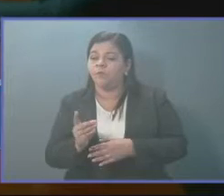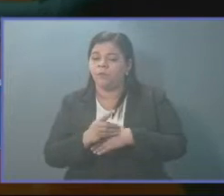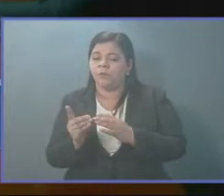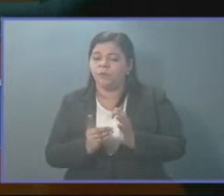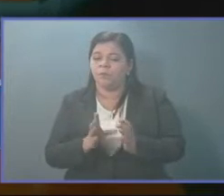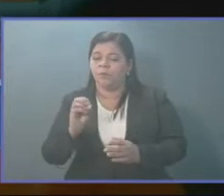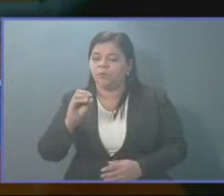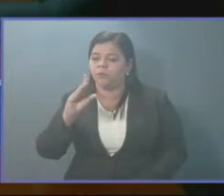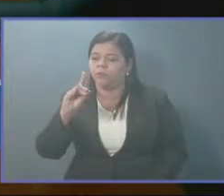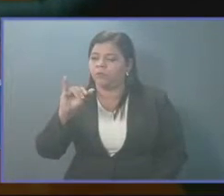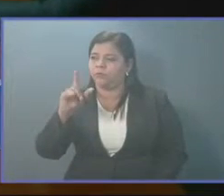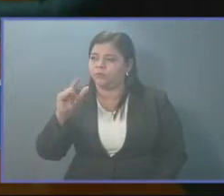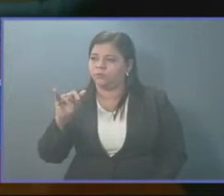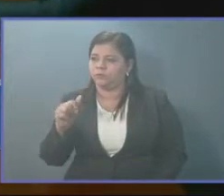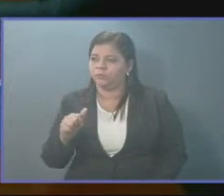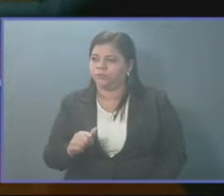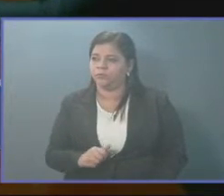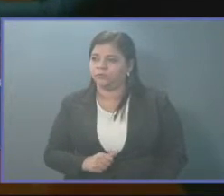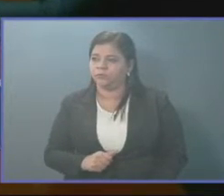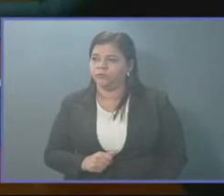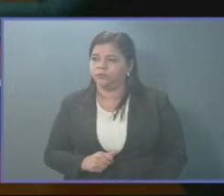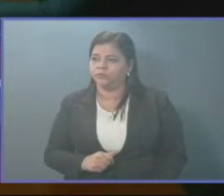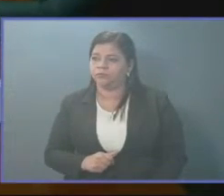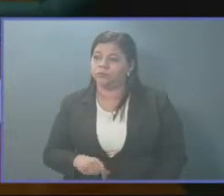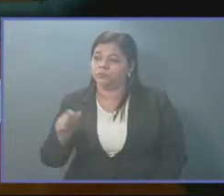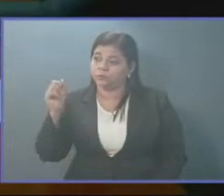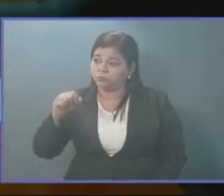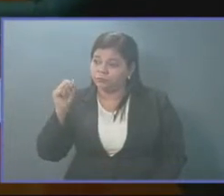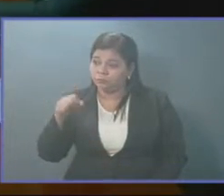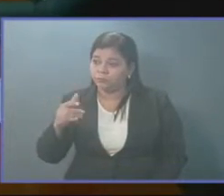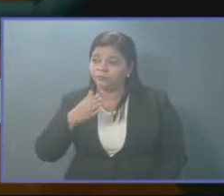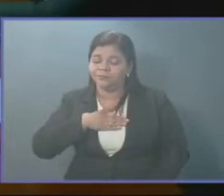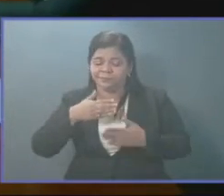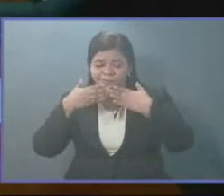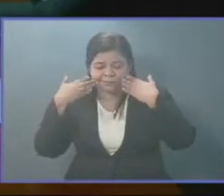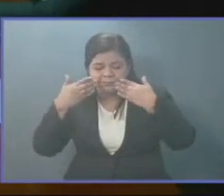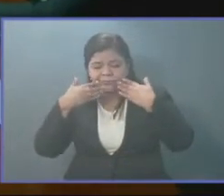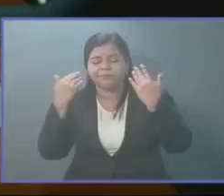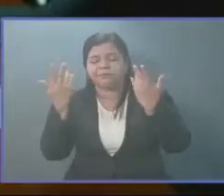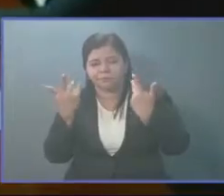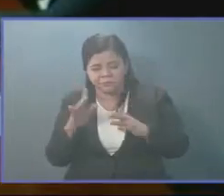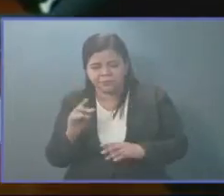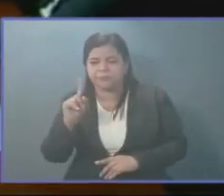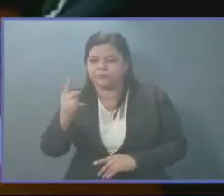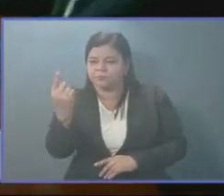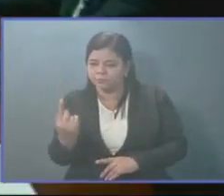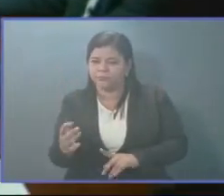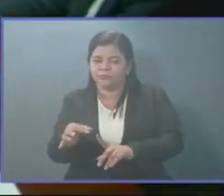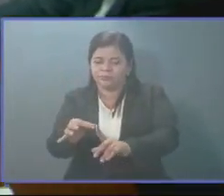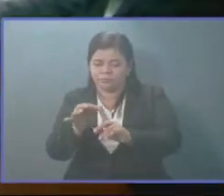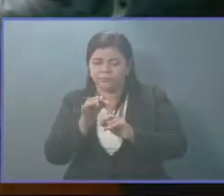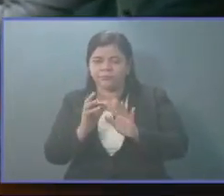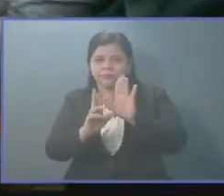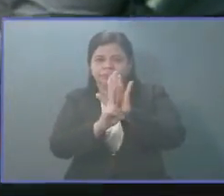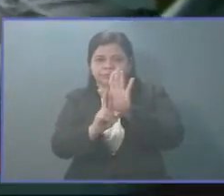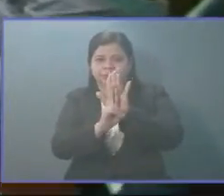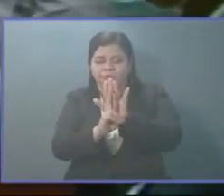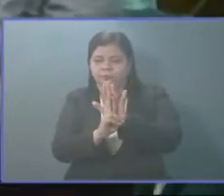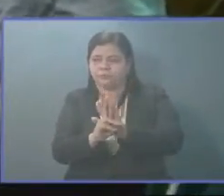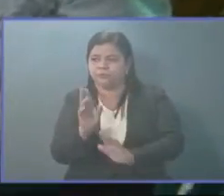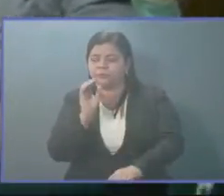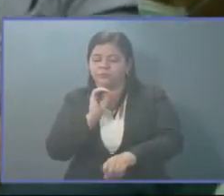Diputada Odilia Ayala, tiene la palabra. Sí, me alegra escuchar esa noticia, que ya tenemos designado un